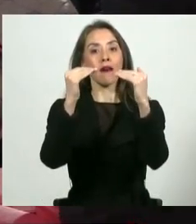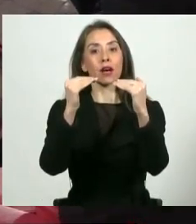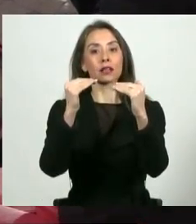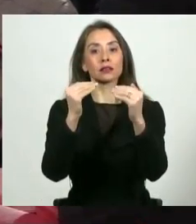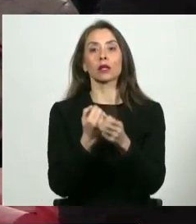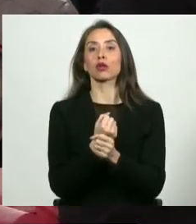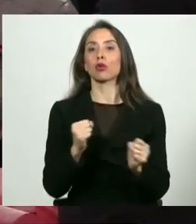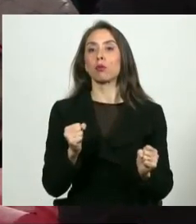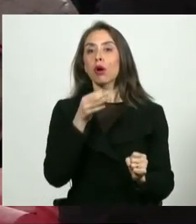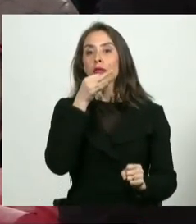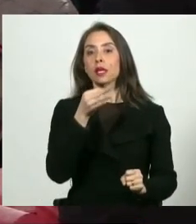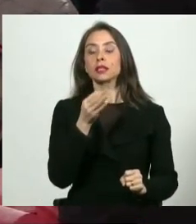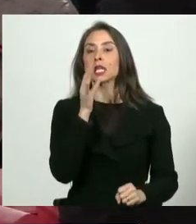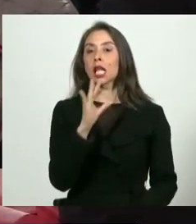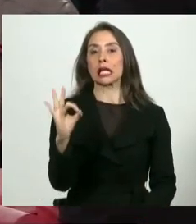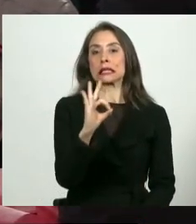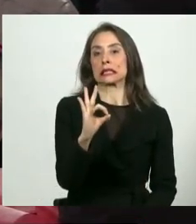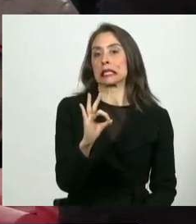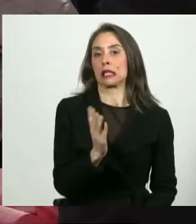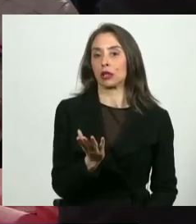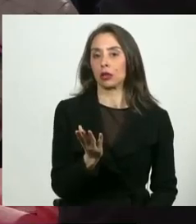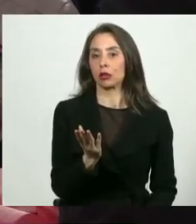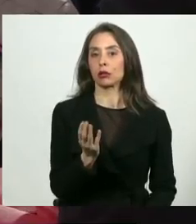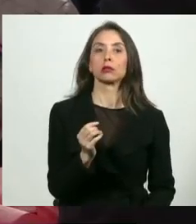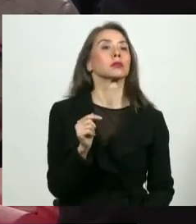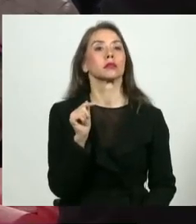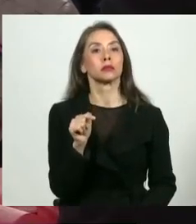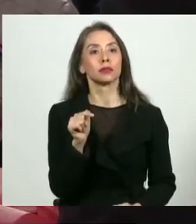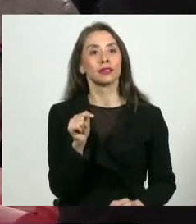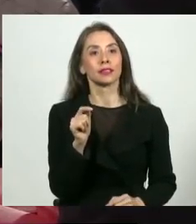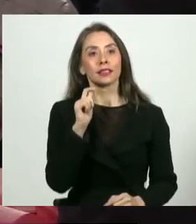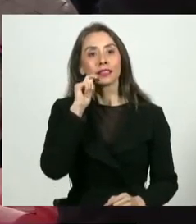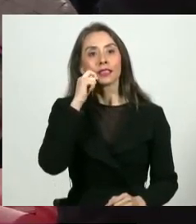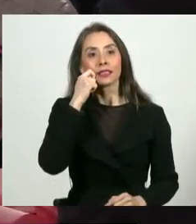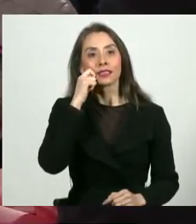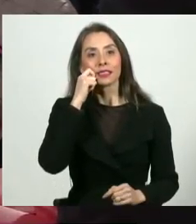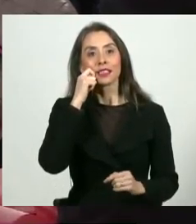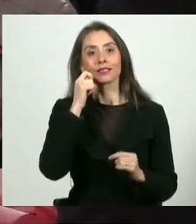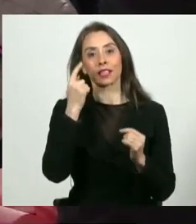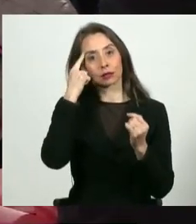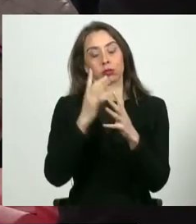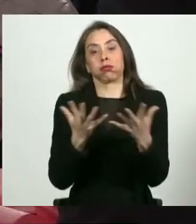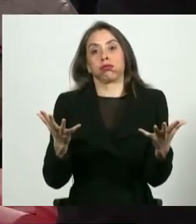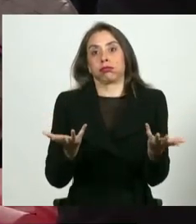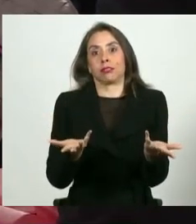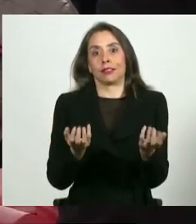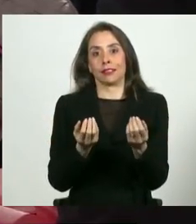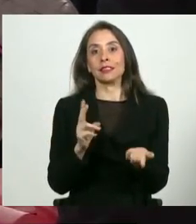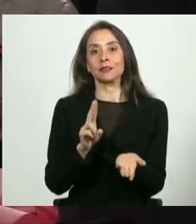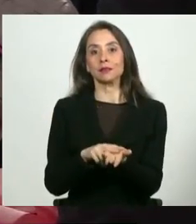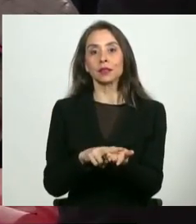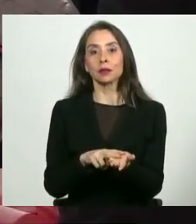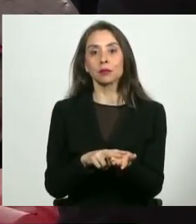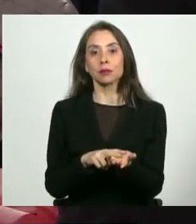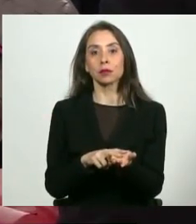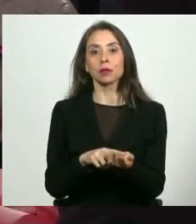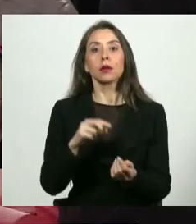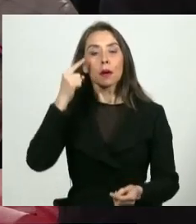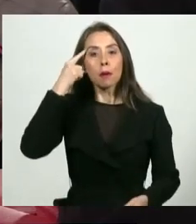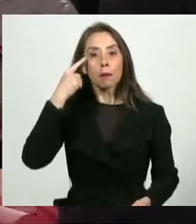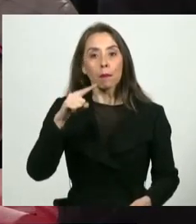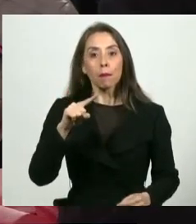podríamos decir que no hay ninguno, que estamos retrocediendo, eso sería abismante, atroz, ¿cierto? Sin